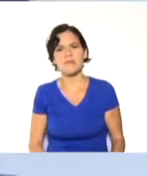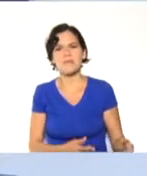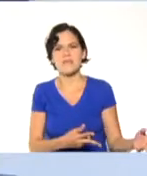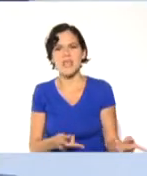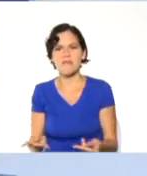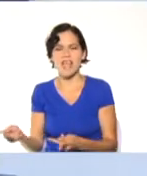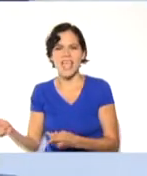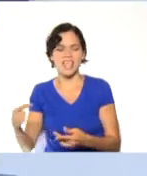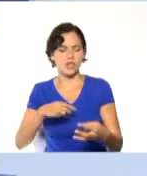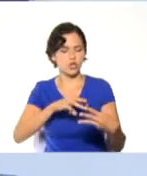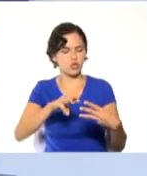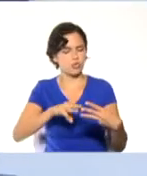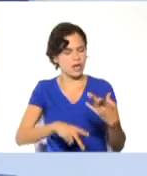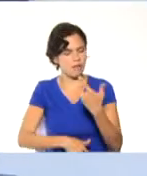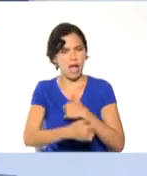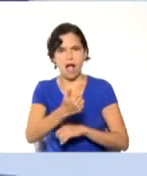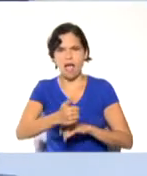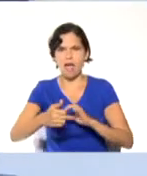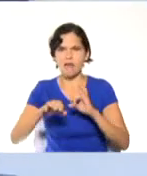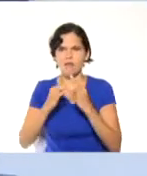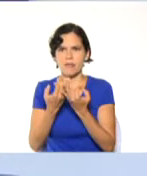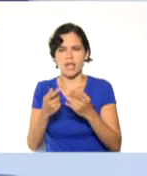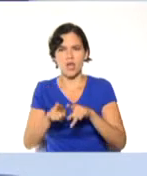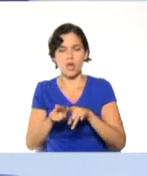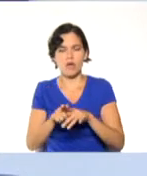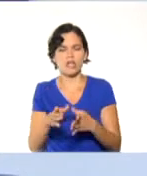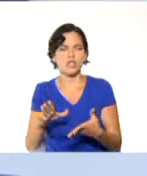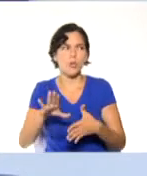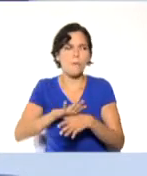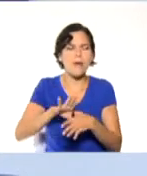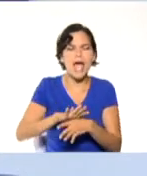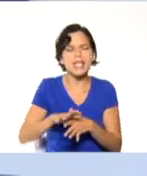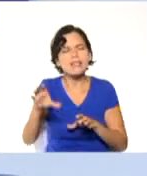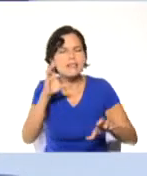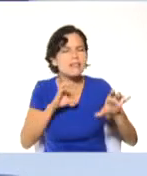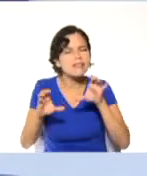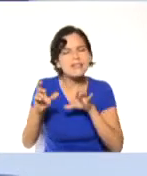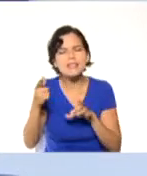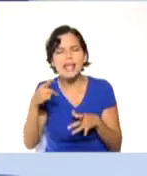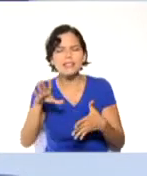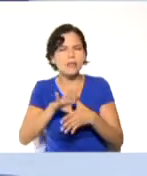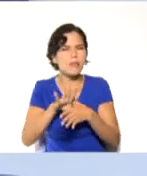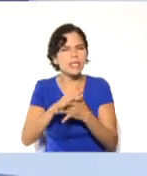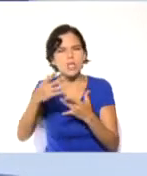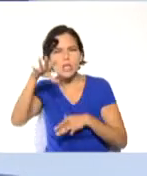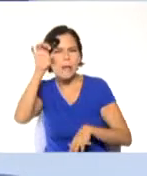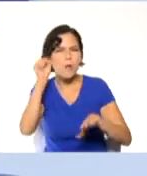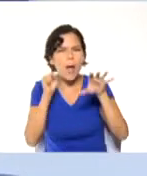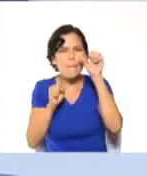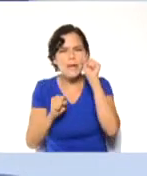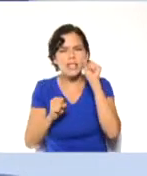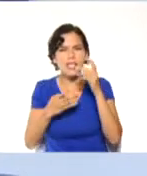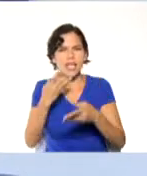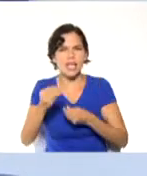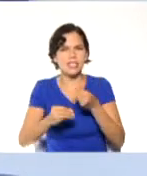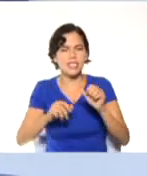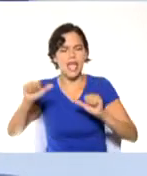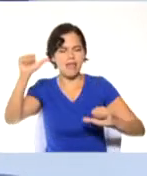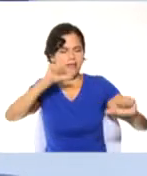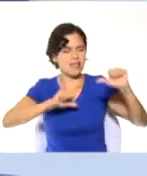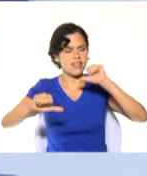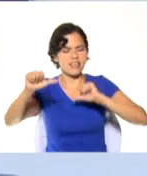Bienvenido a su programa Cada Familia una Escuela, su martes de ciencia, ese martes donde vamos a aprender acerca de